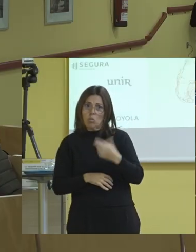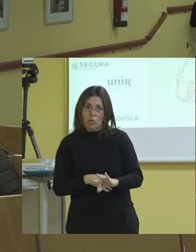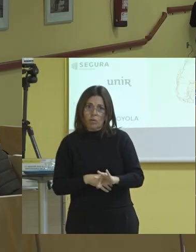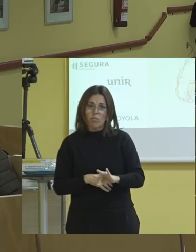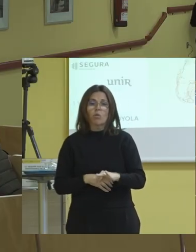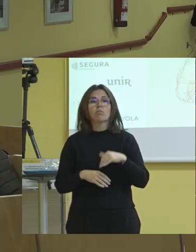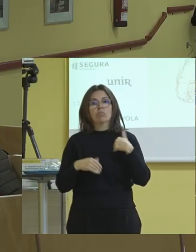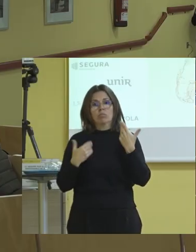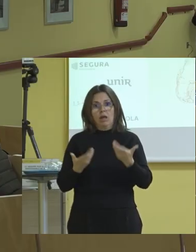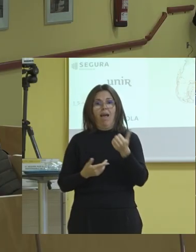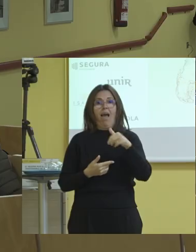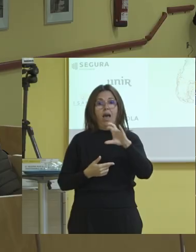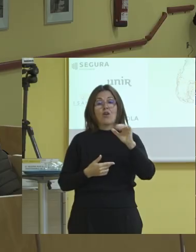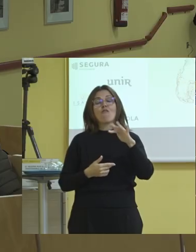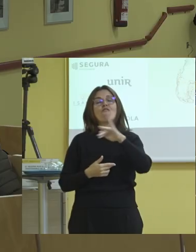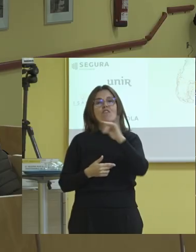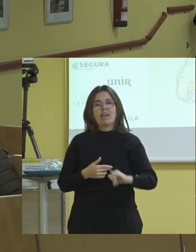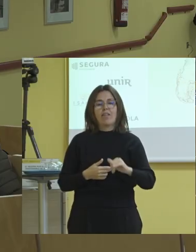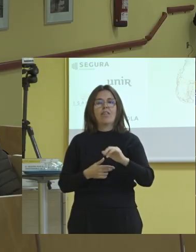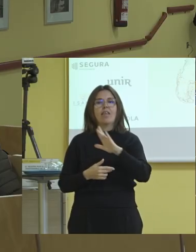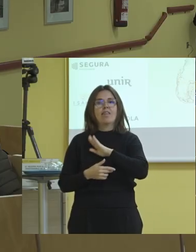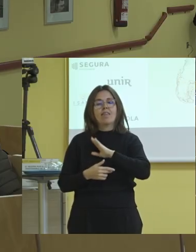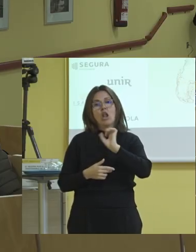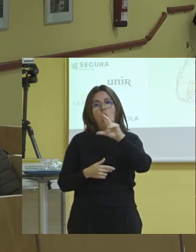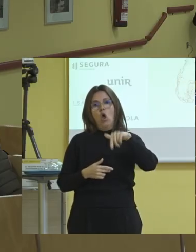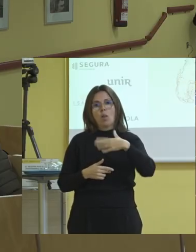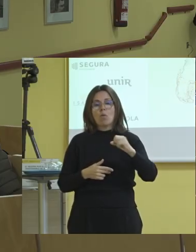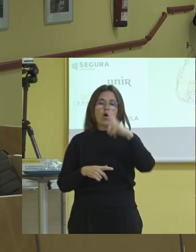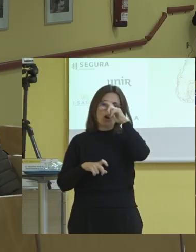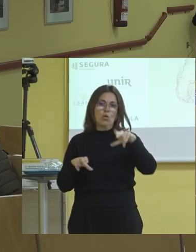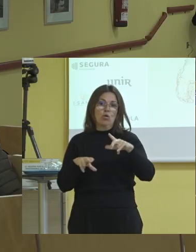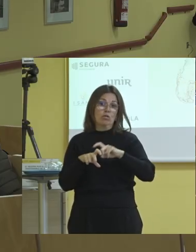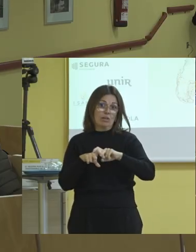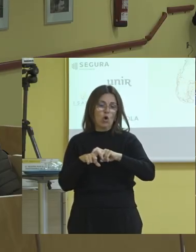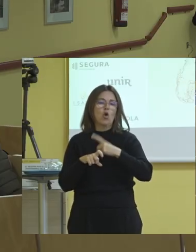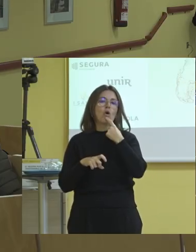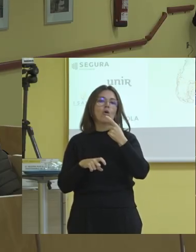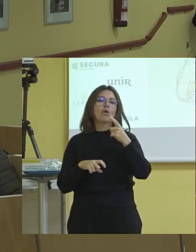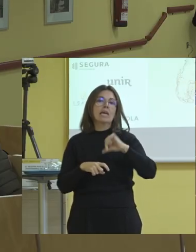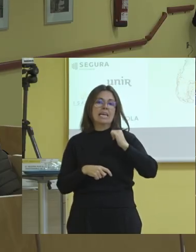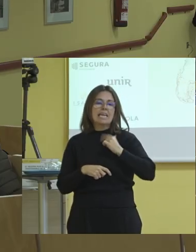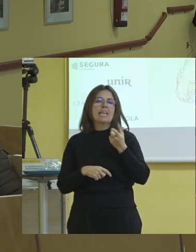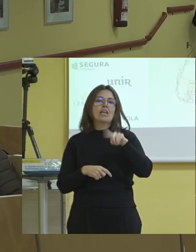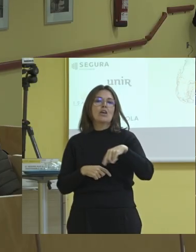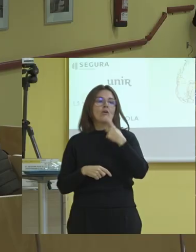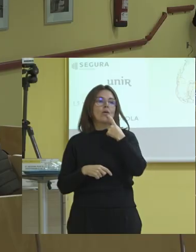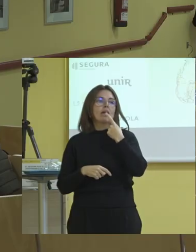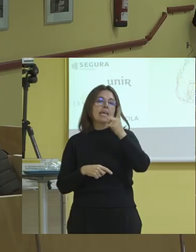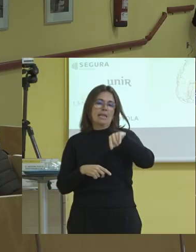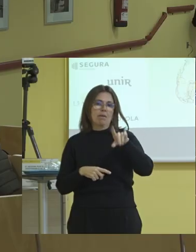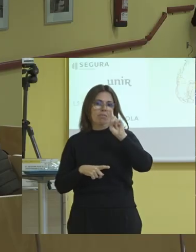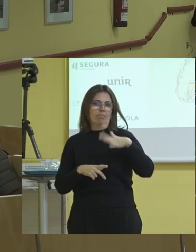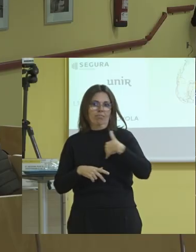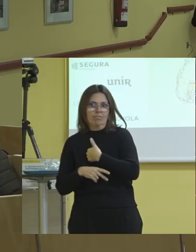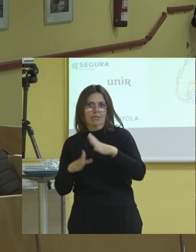nos quedamos con Aarón Fernández del Olmo, neuropsicólogo clínico, profesor de la UNIR y Loyola